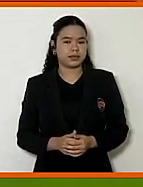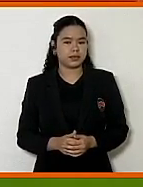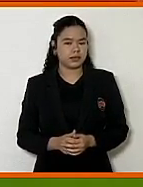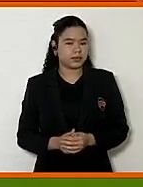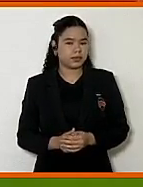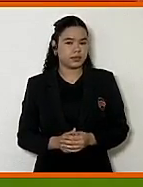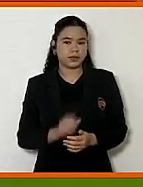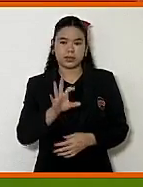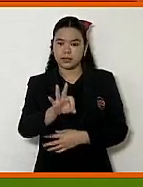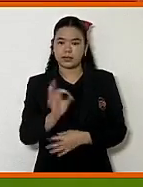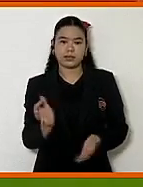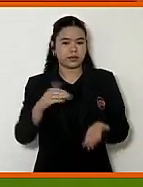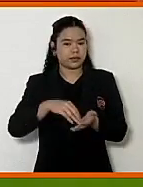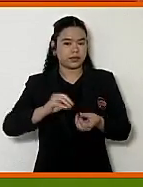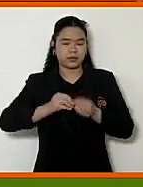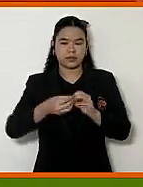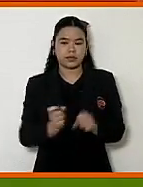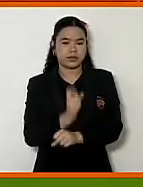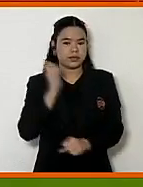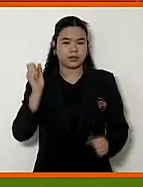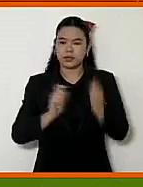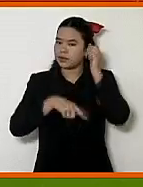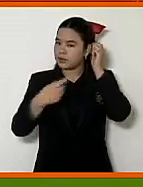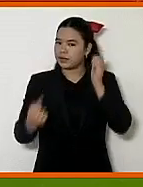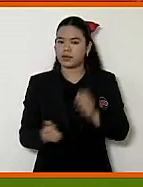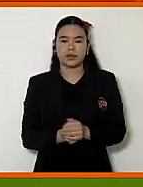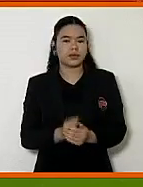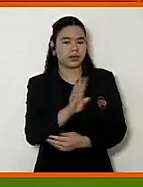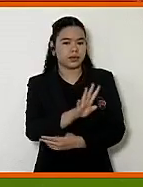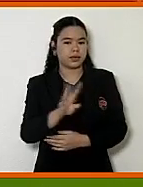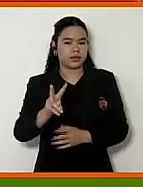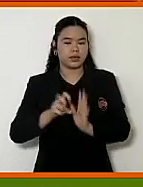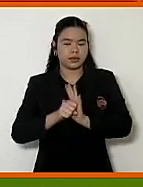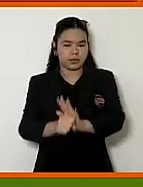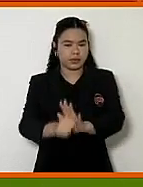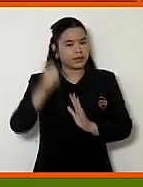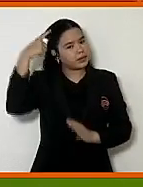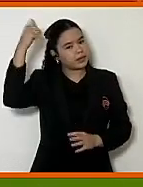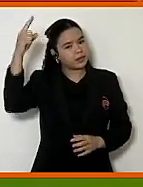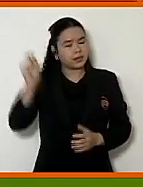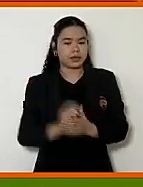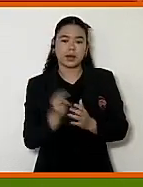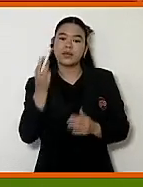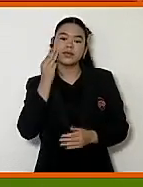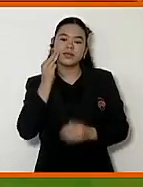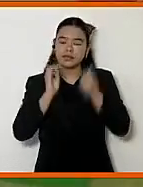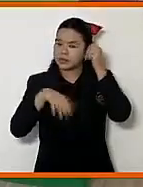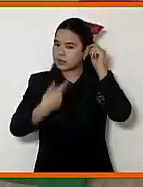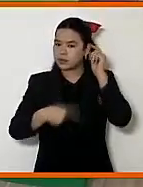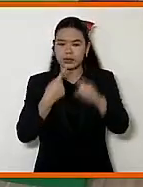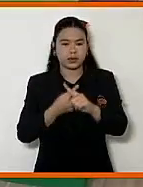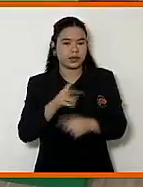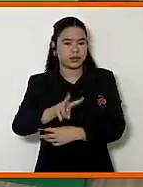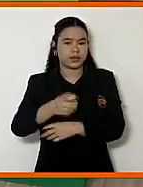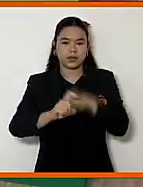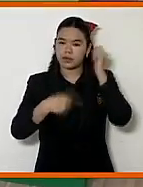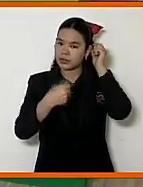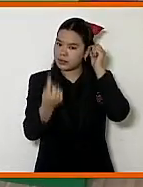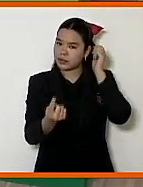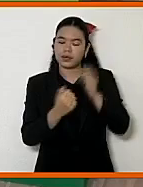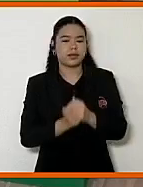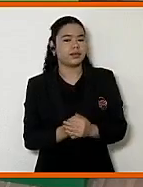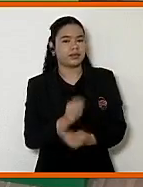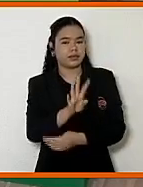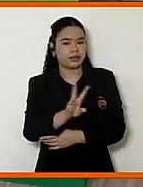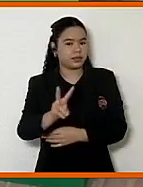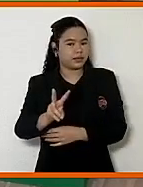Este es el 9 número favorecido para diarios el 42 con su símbolo de sueños su madre para multi 2x y por más 1